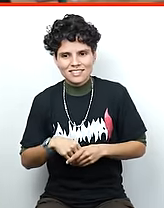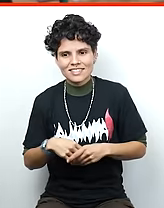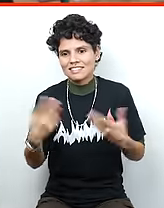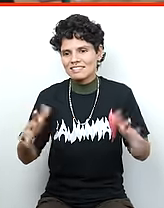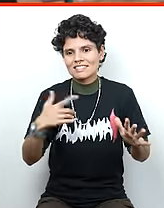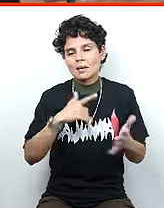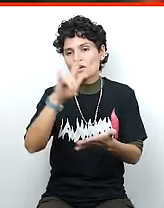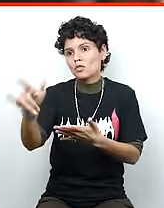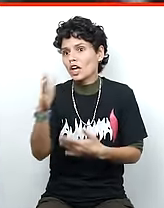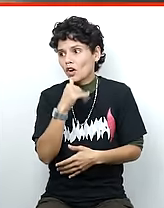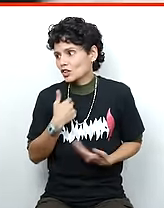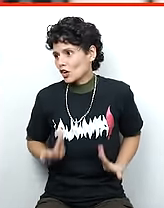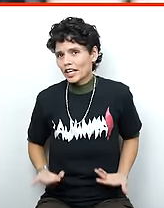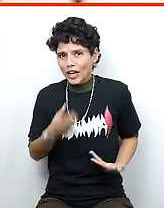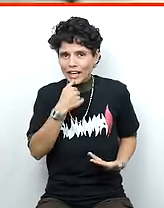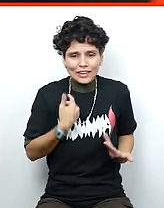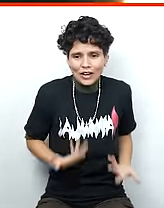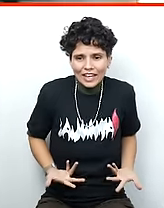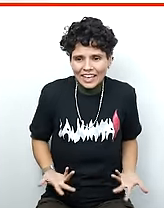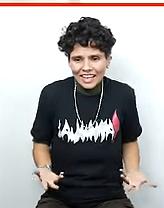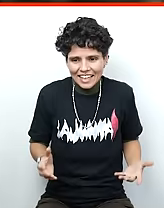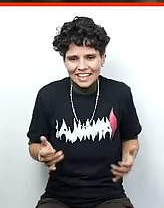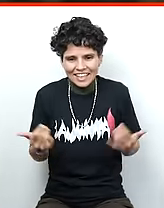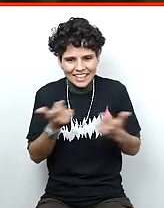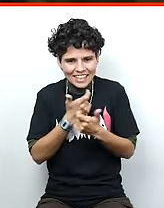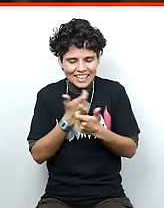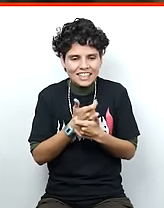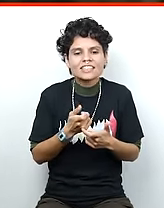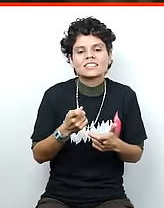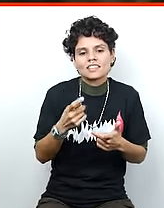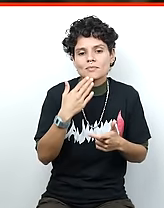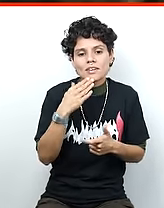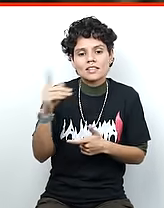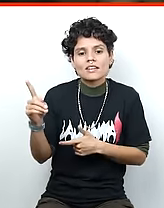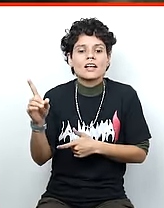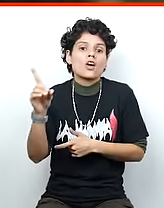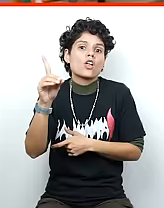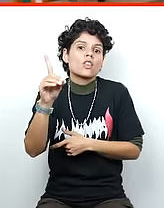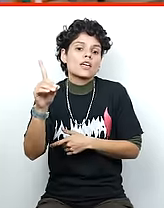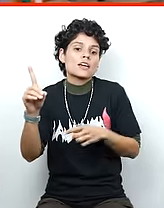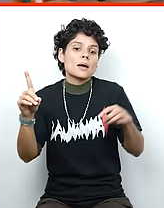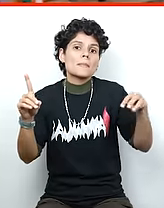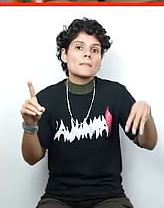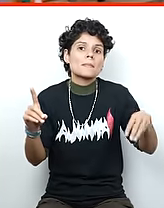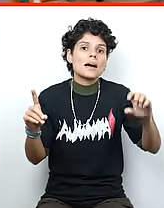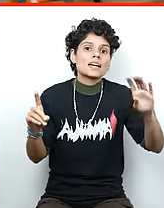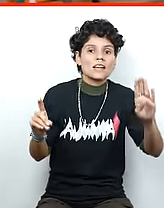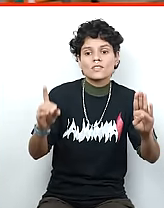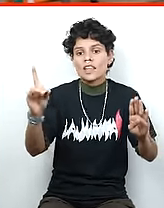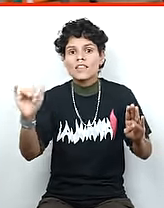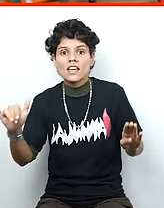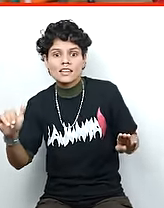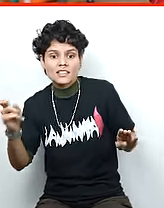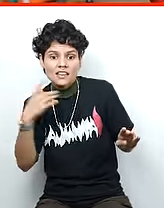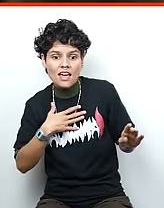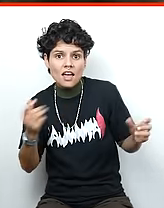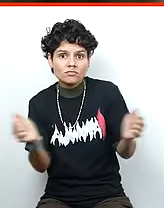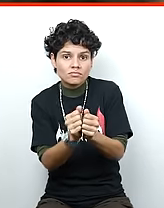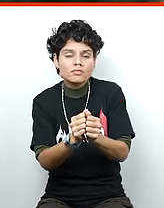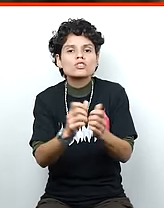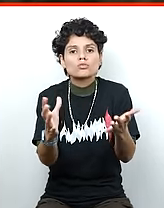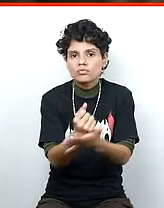Bueno, pues, o sea, ya me fui, en realidad no estoy. Magic en el beat, quería grabar con Daddy Yankee, se le cumplió. Bueno. Lo tiró en la caja y se